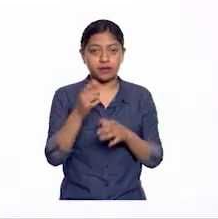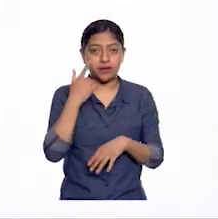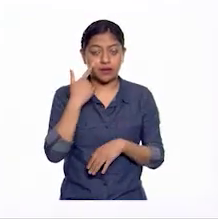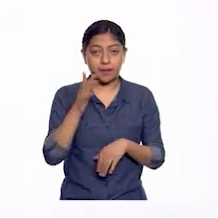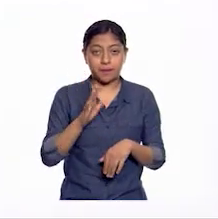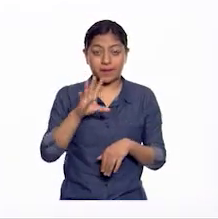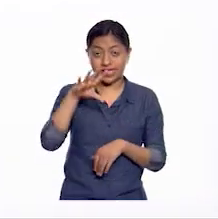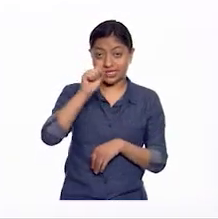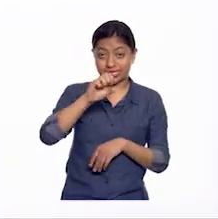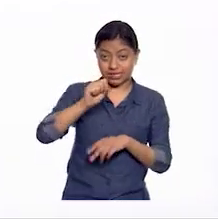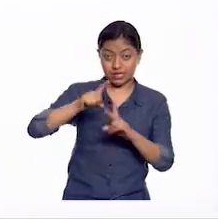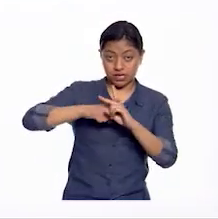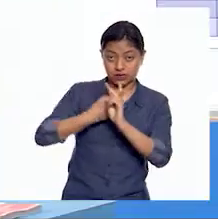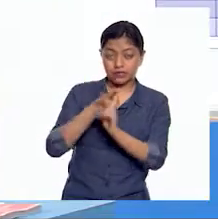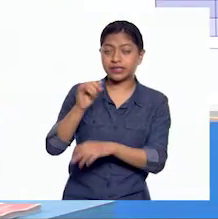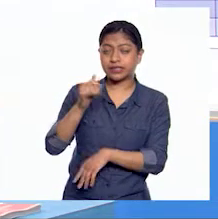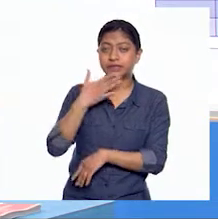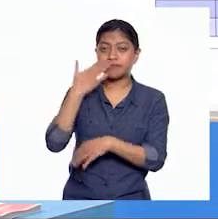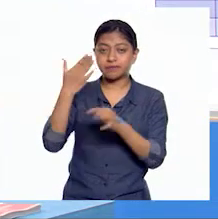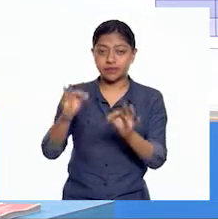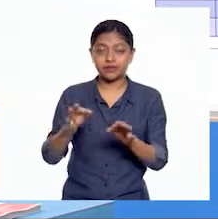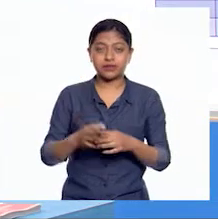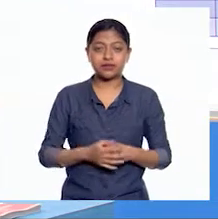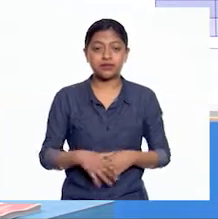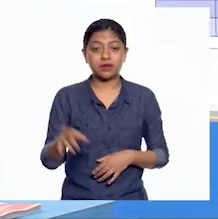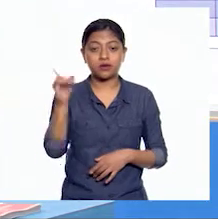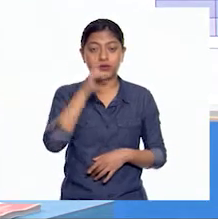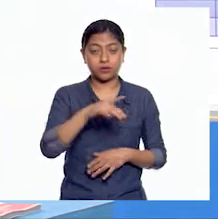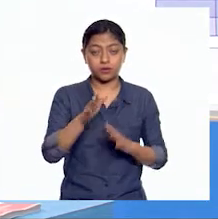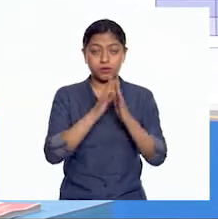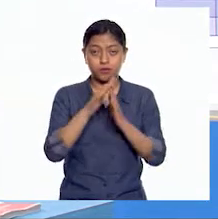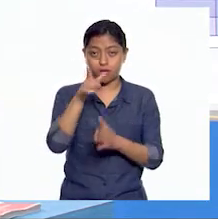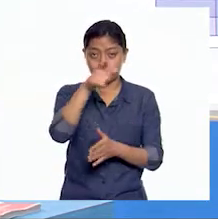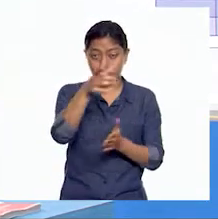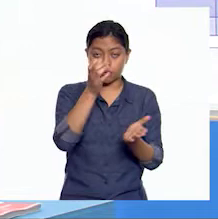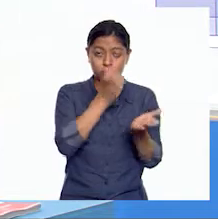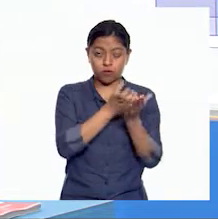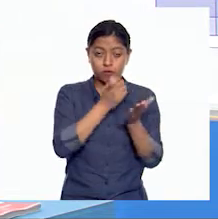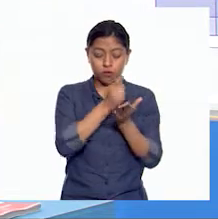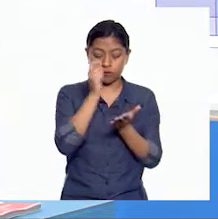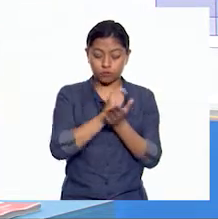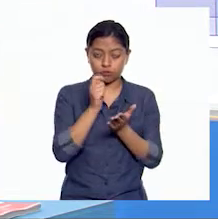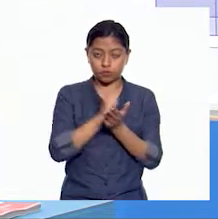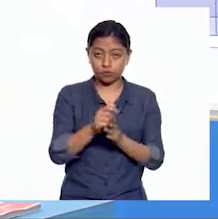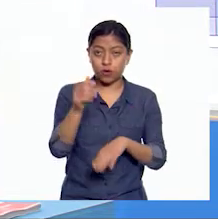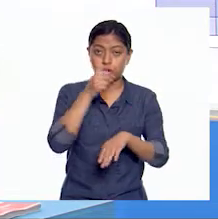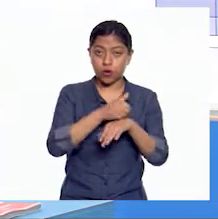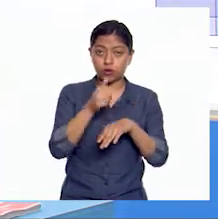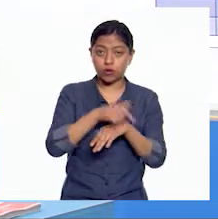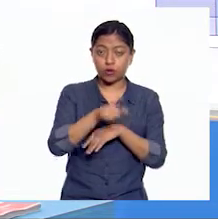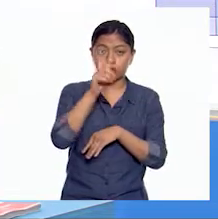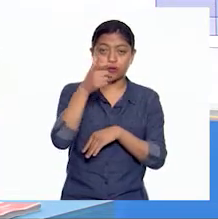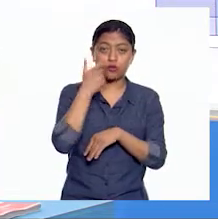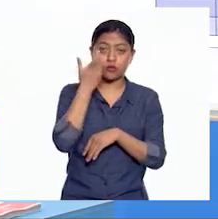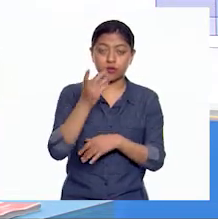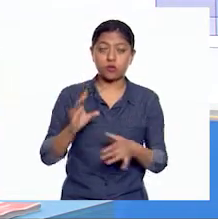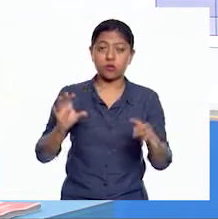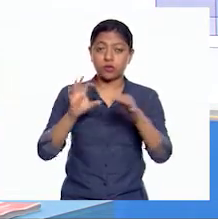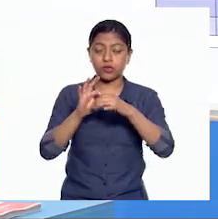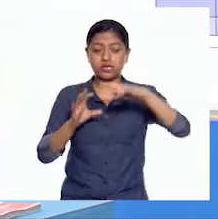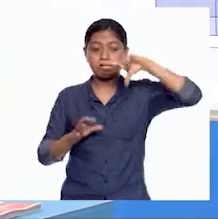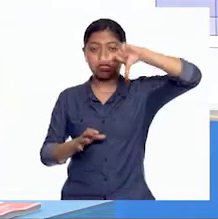grande? Por supuesto, pero por favor, registra en la tabla la cantidad que ofrezcas.